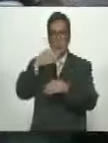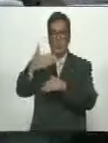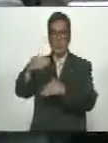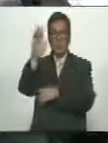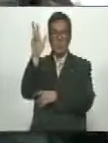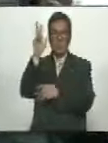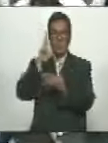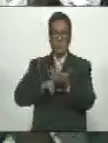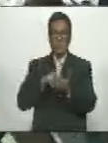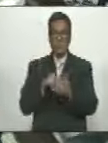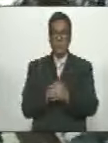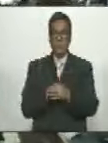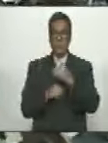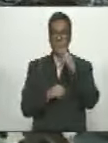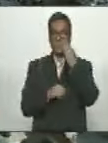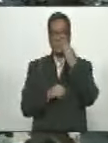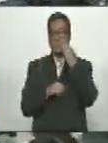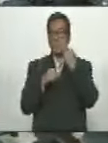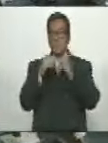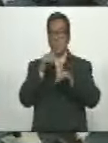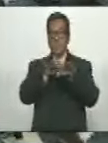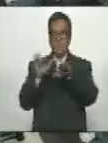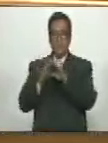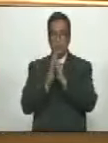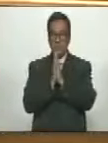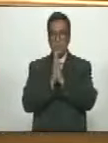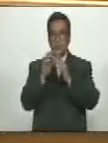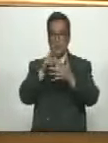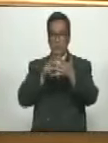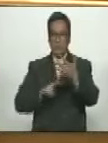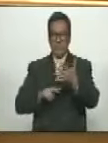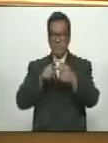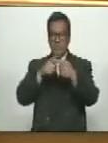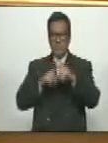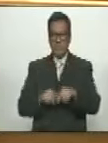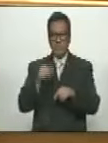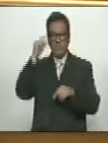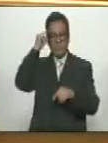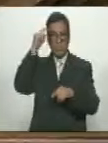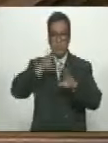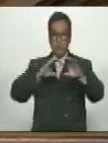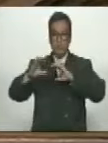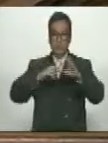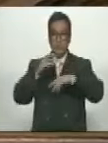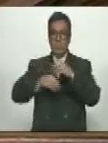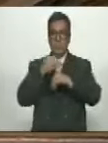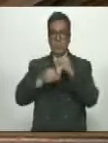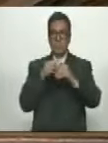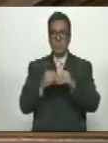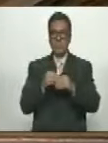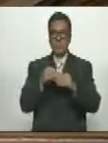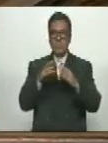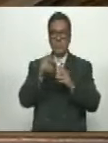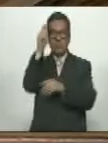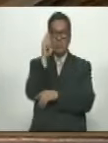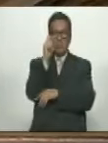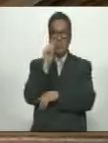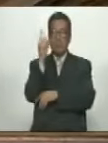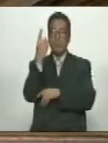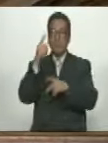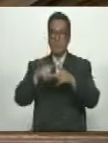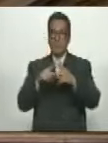Aprobado. Ciudadana secretaria, sírvanse de la lectura de la cuenta. Comunicaciones suscritas por los ciudadanos diputados